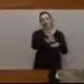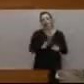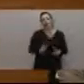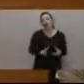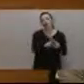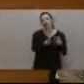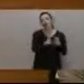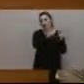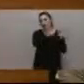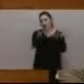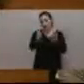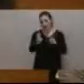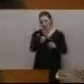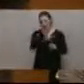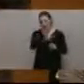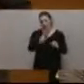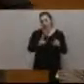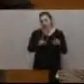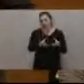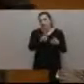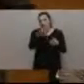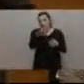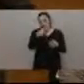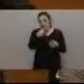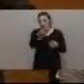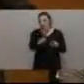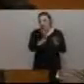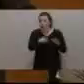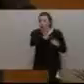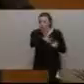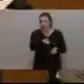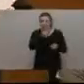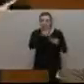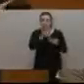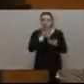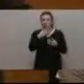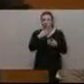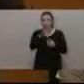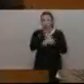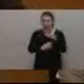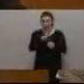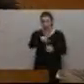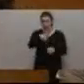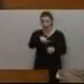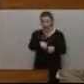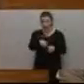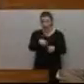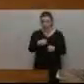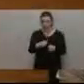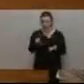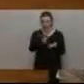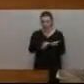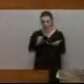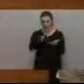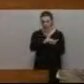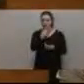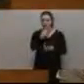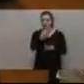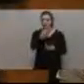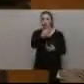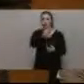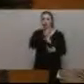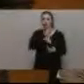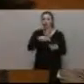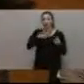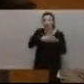los socialistas. Esto ha quedado puesto de manifiesto en la presente legislatura en más de una ocasión. Le exigimos establecer el